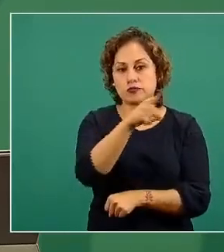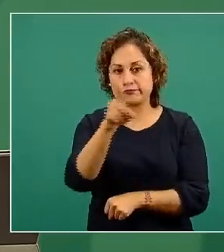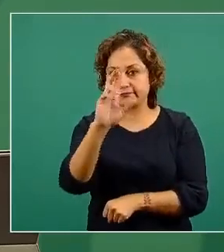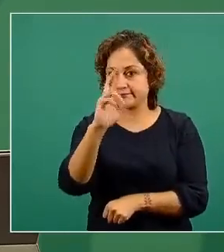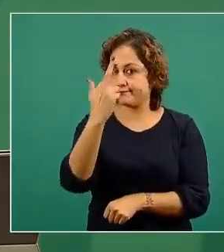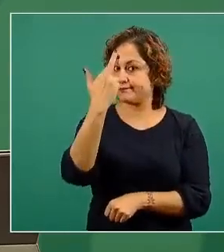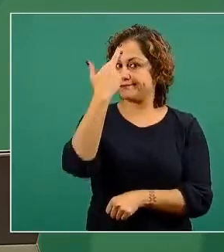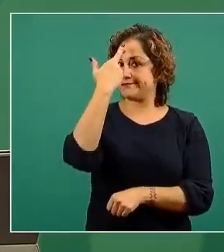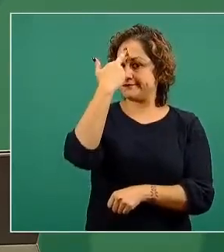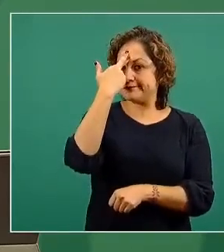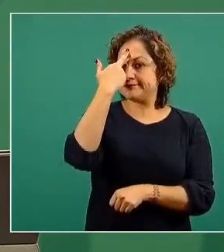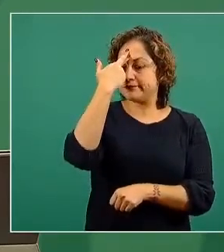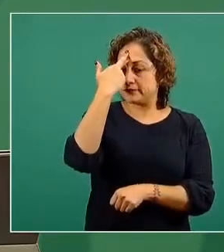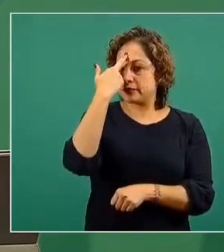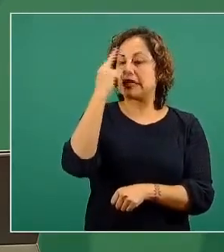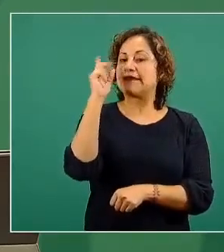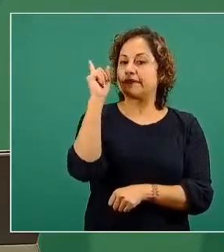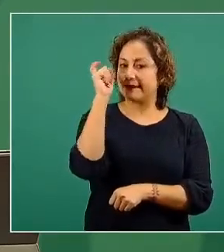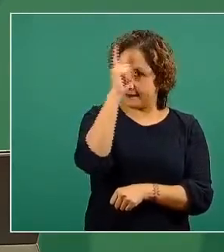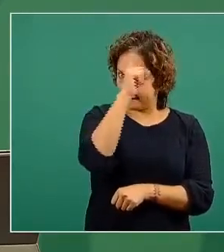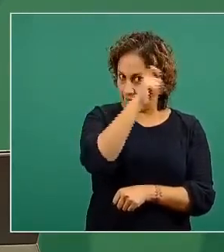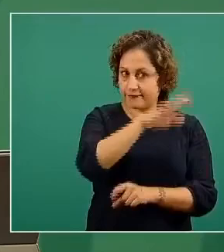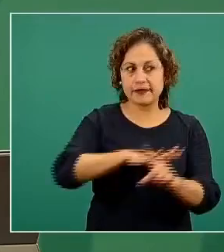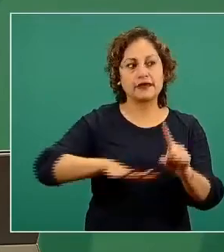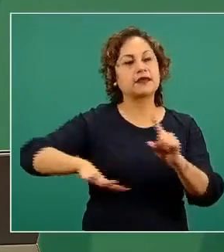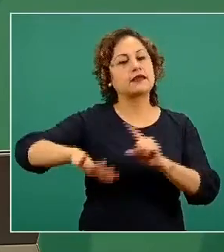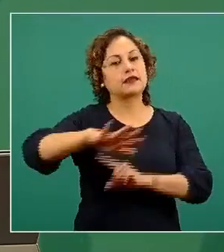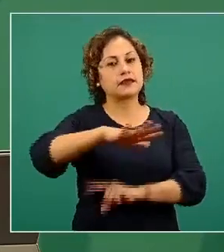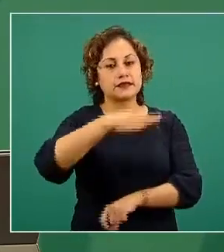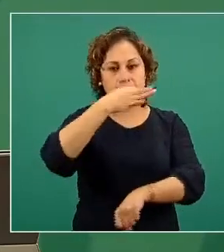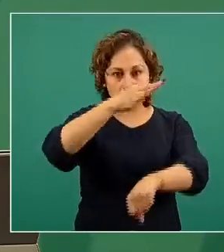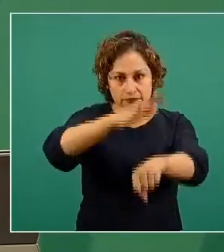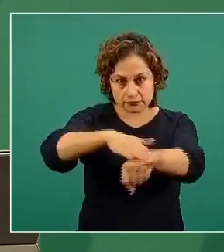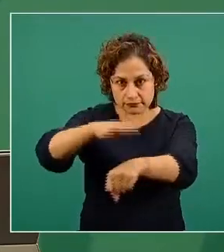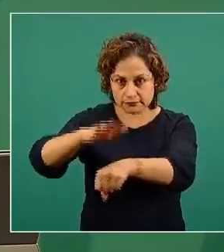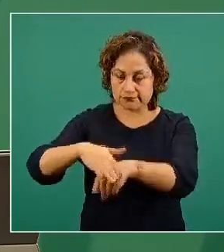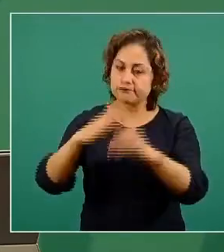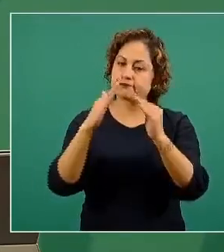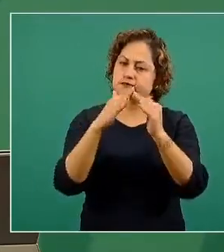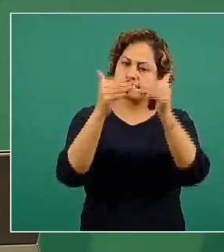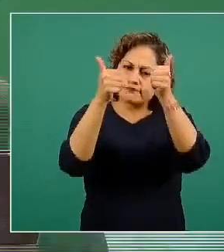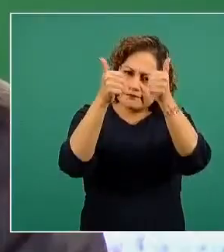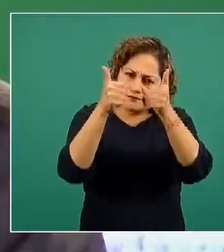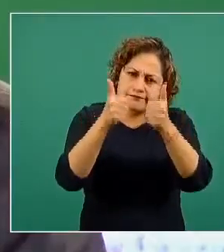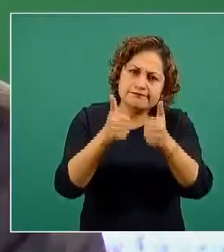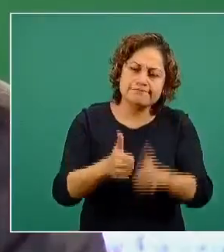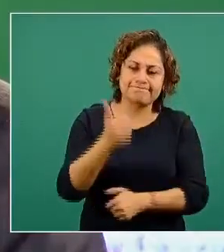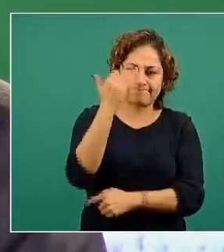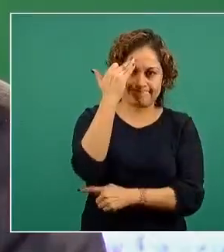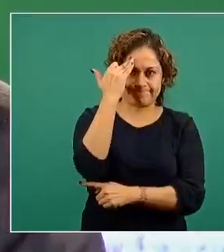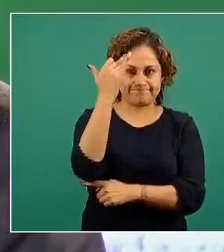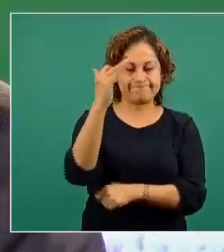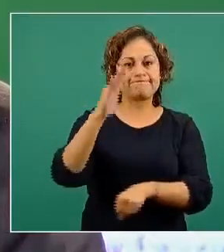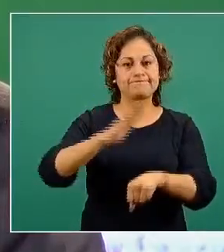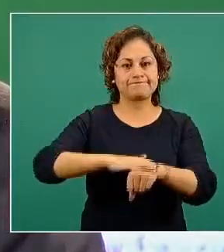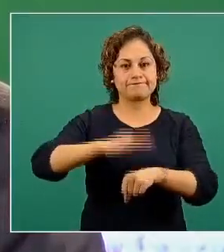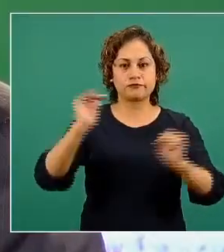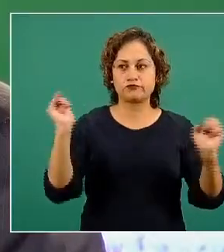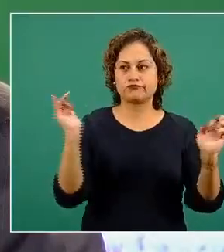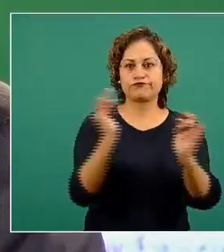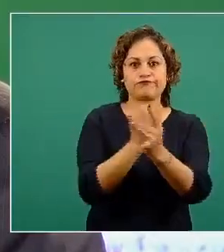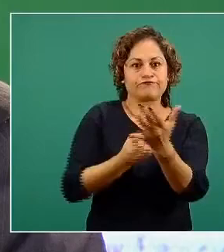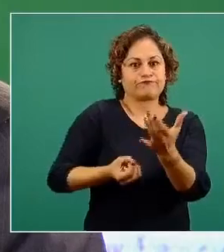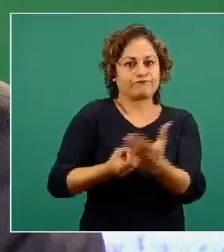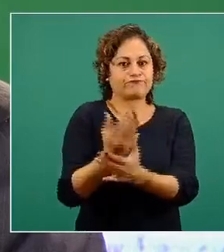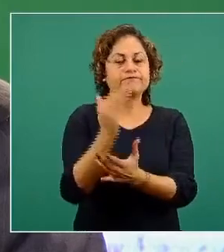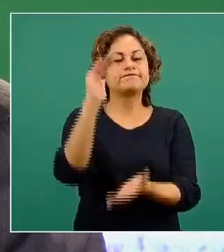un momento complejo, llamado a la población para mantenerse en casa lo más posible, disminuir su movilidad en el